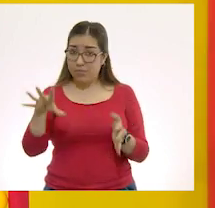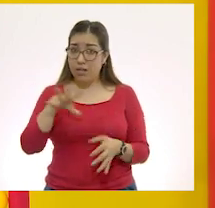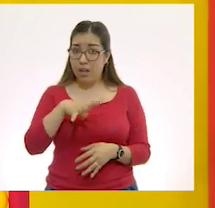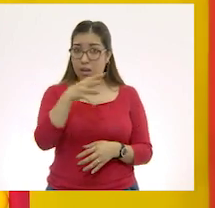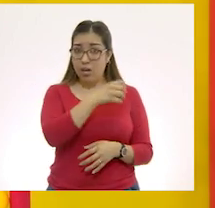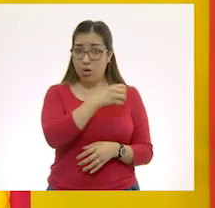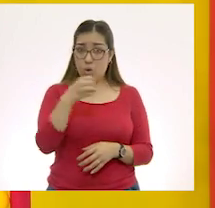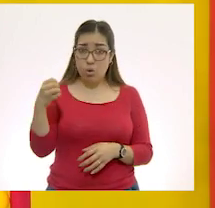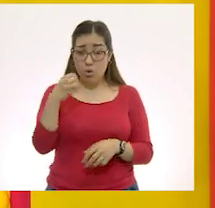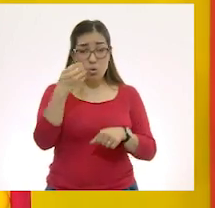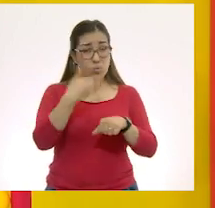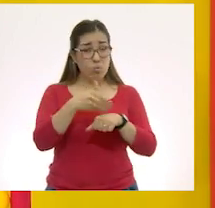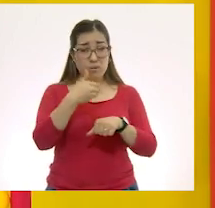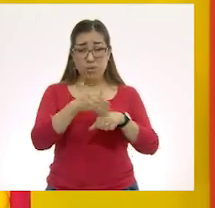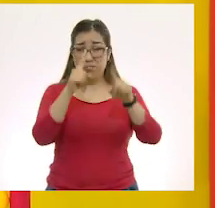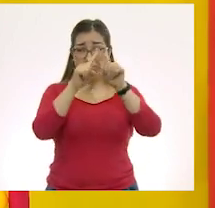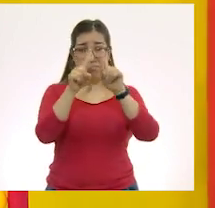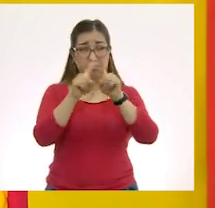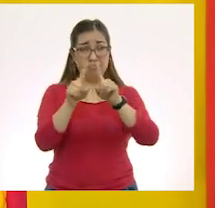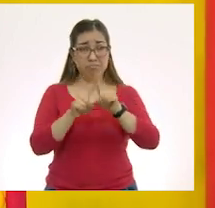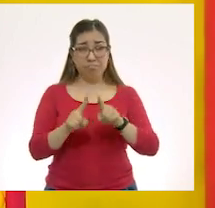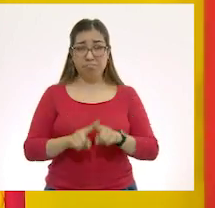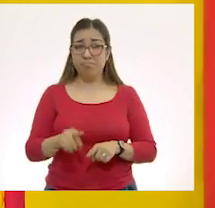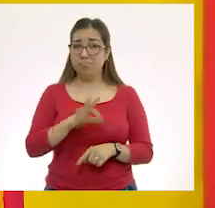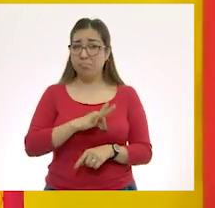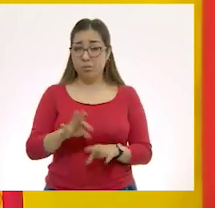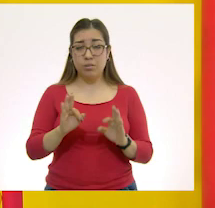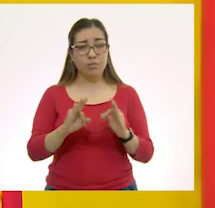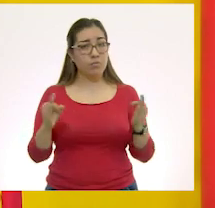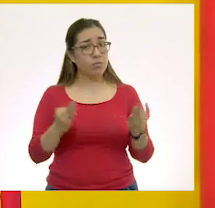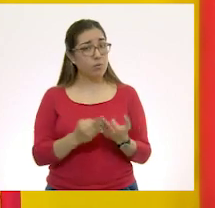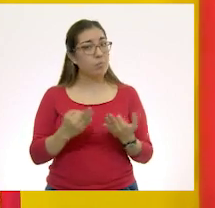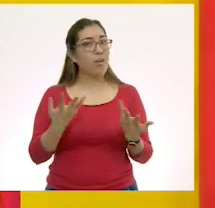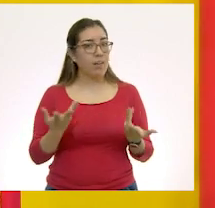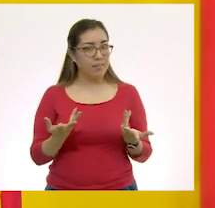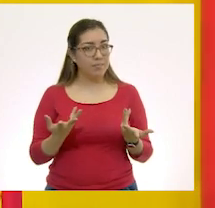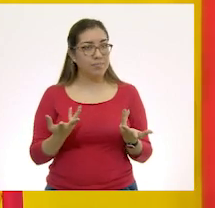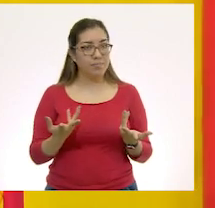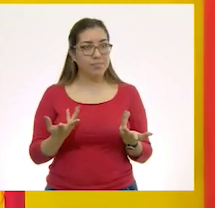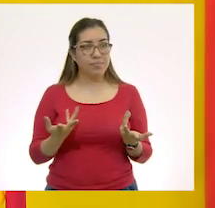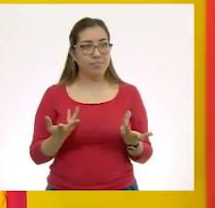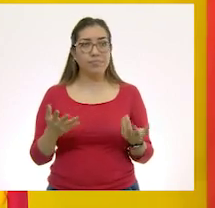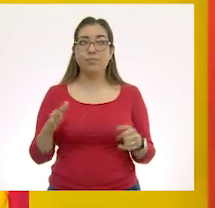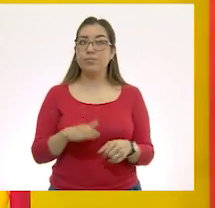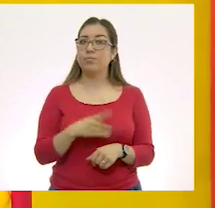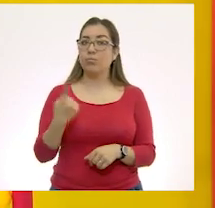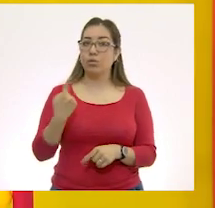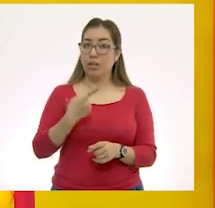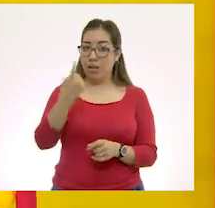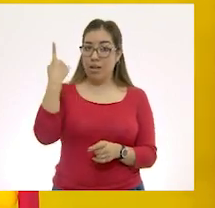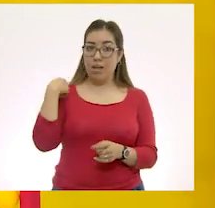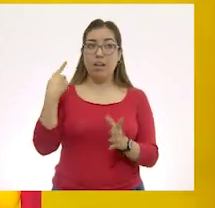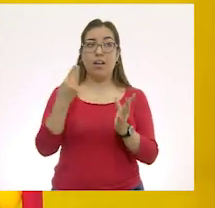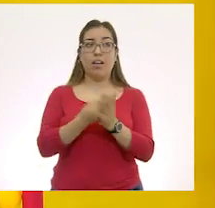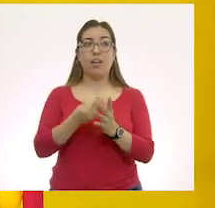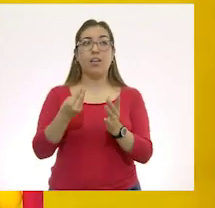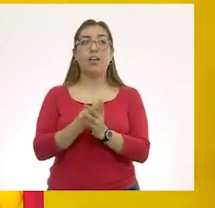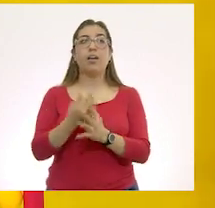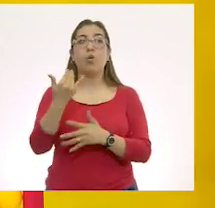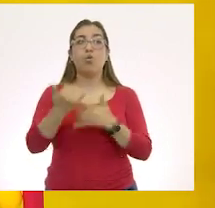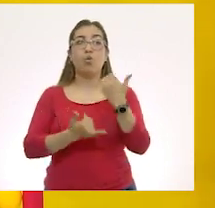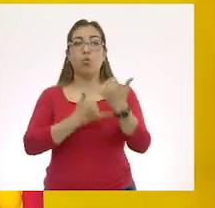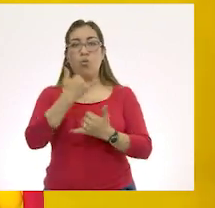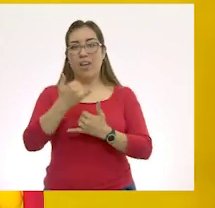sesiones con diferentes números y de diferentes formas de porque en una clase anterior jugamos el tiro al blanco